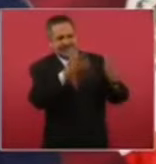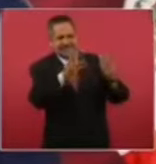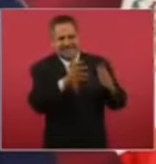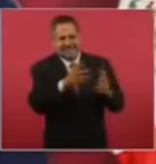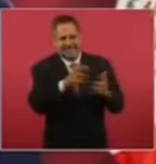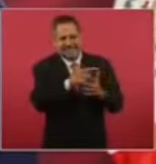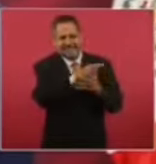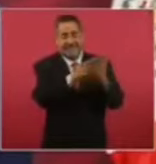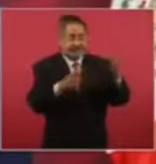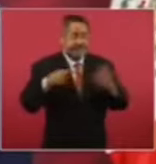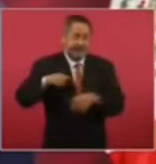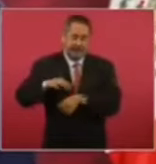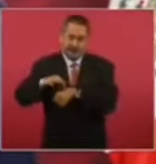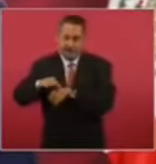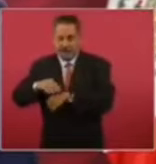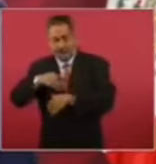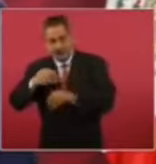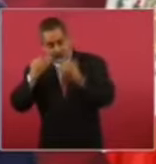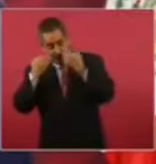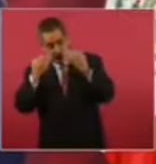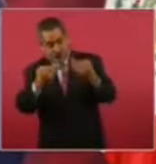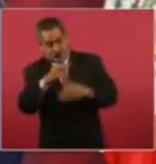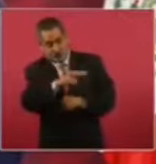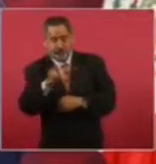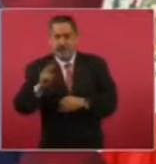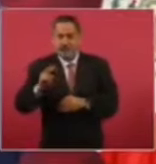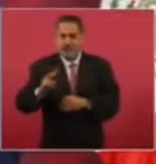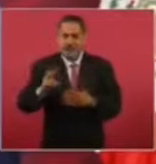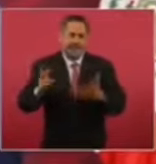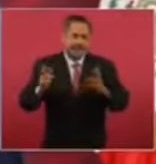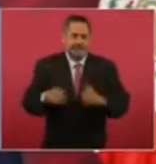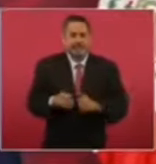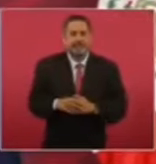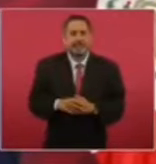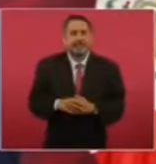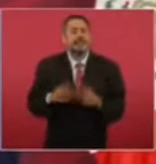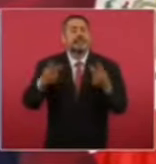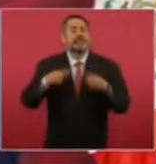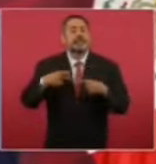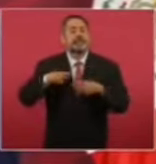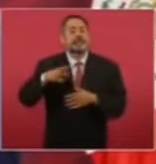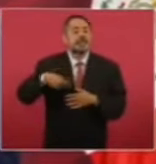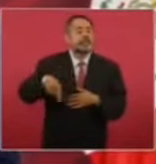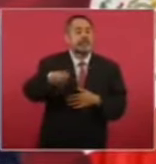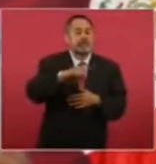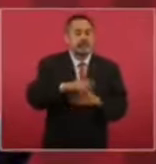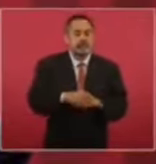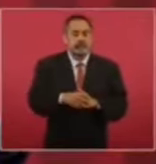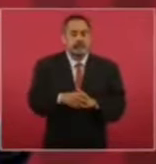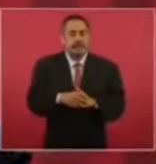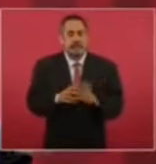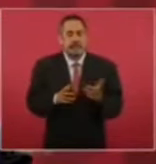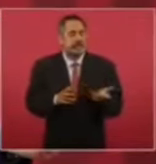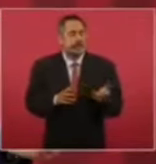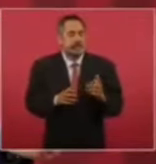Todo eso lo vivimos, ¿no? Y gente, por ejemplo, que decía, aquí